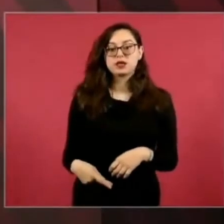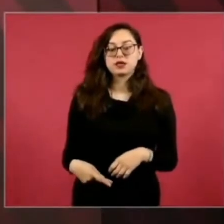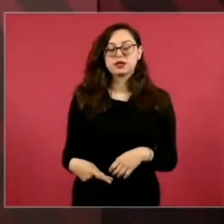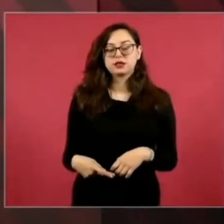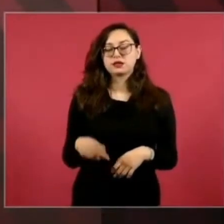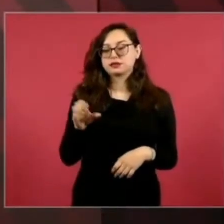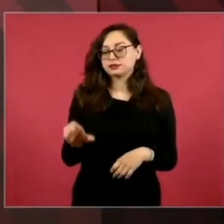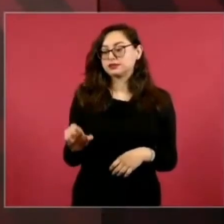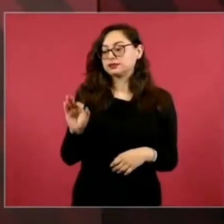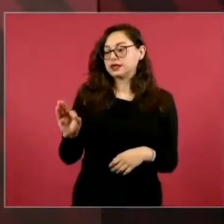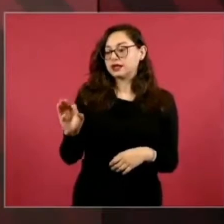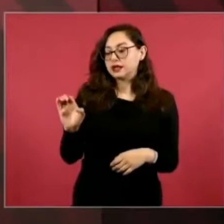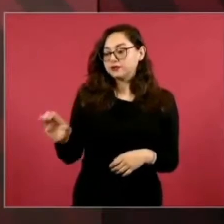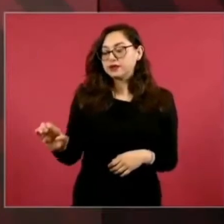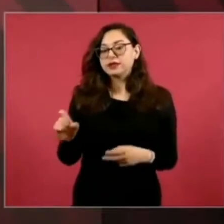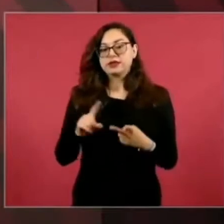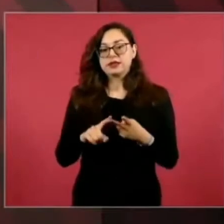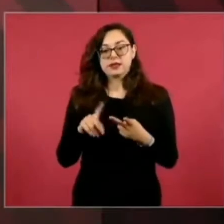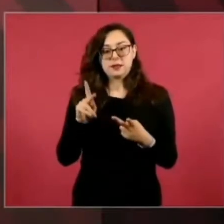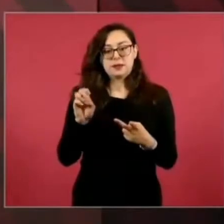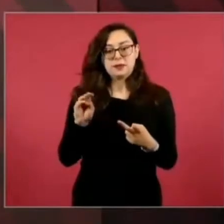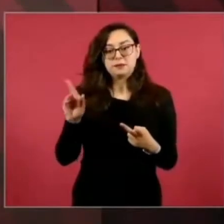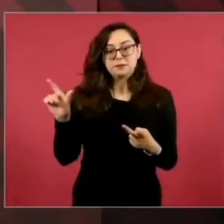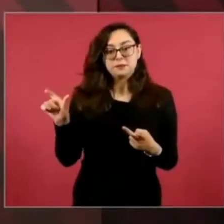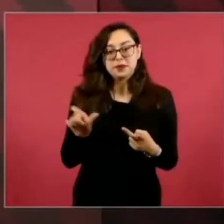Comisión Federal de Electricidad, Pemex,